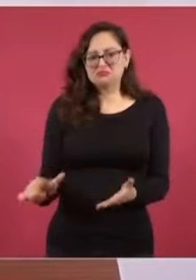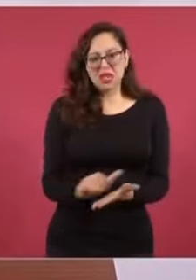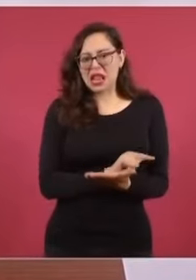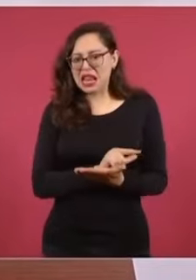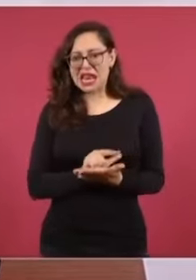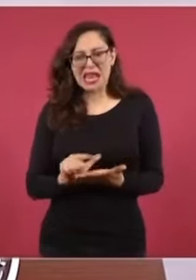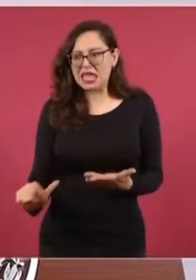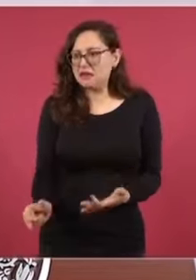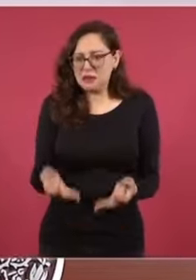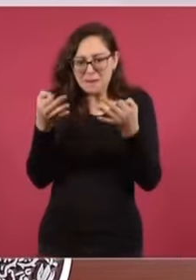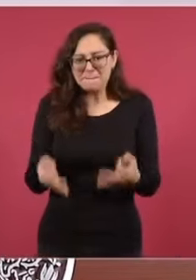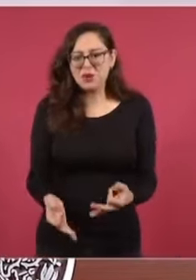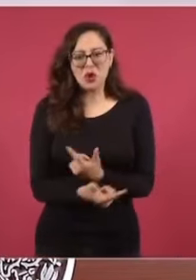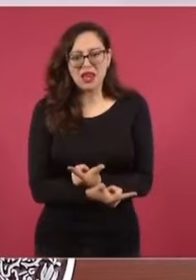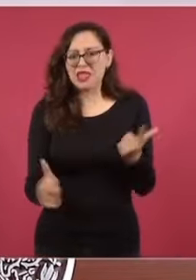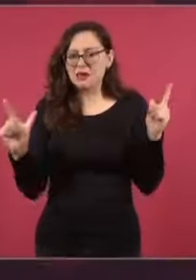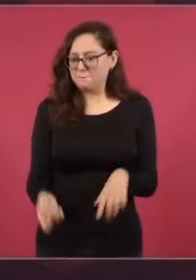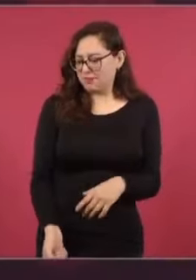tan limpias y libres.